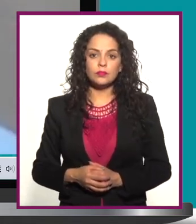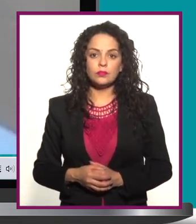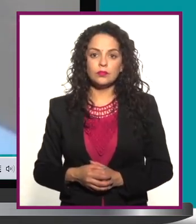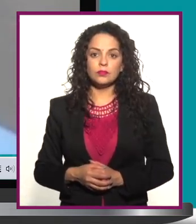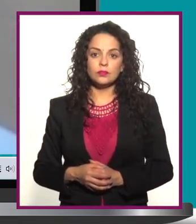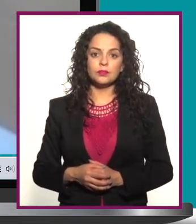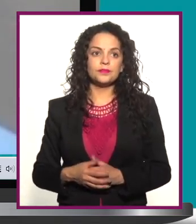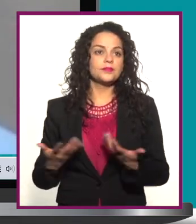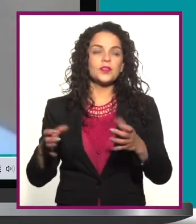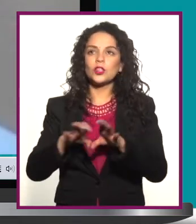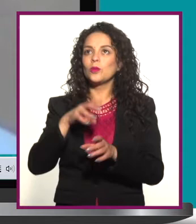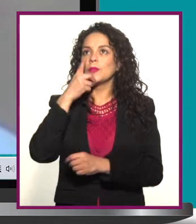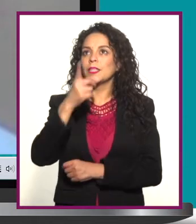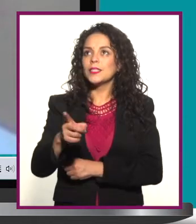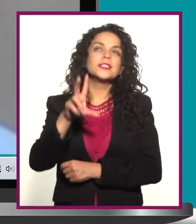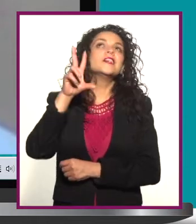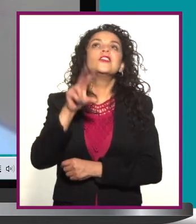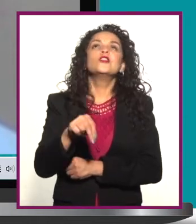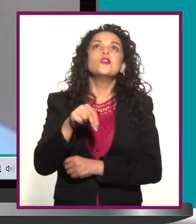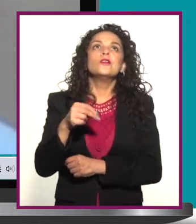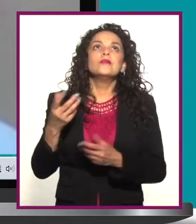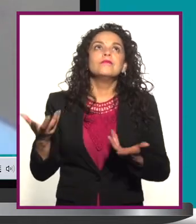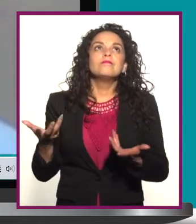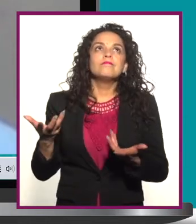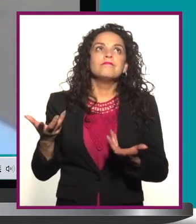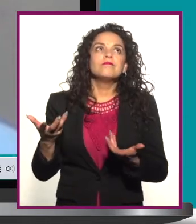No hay que